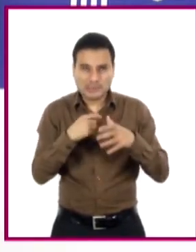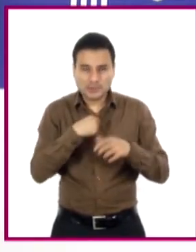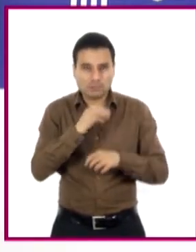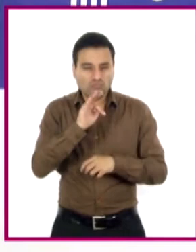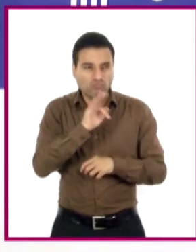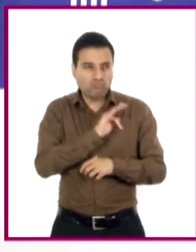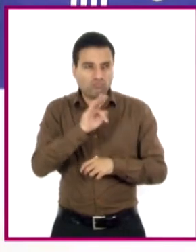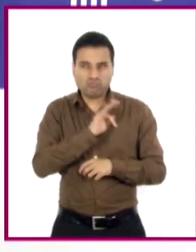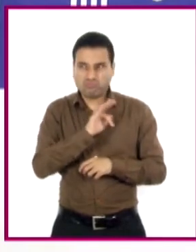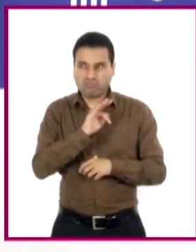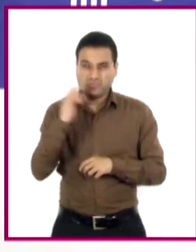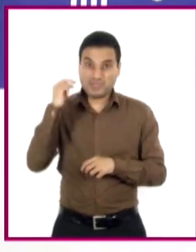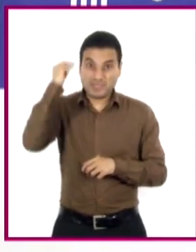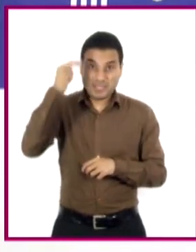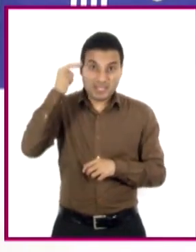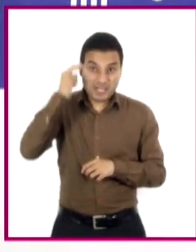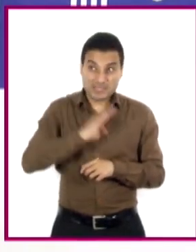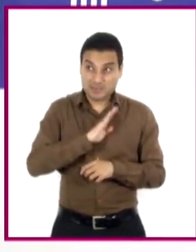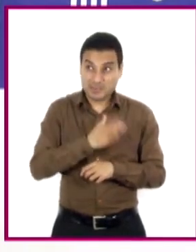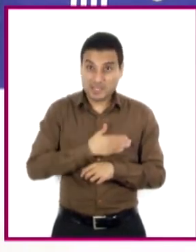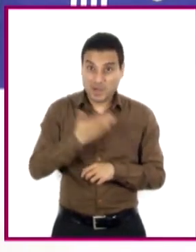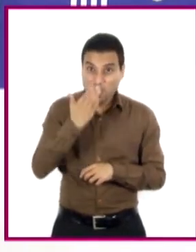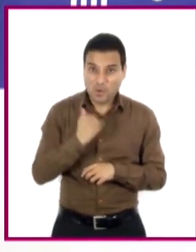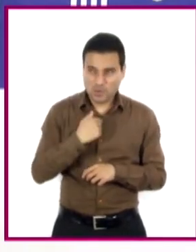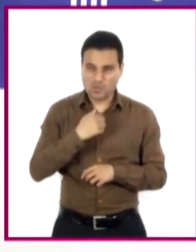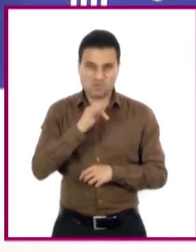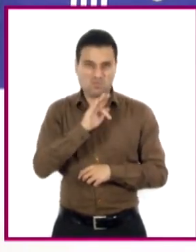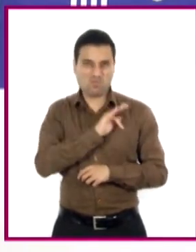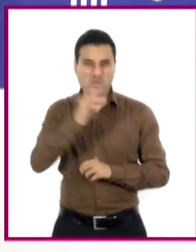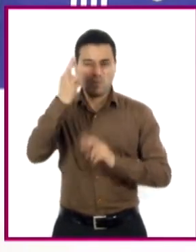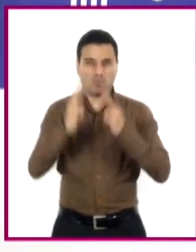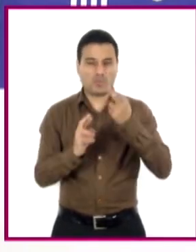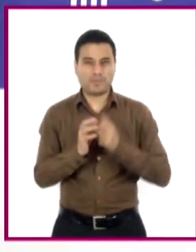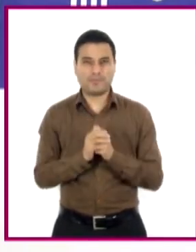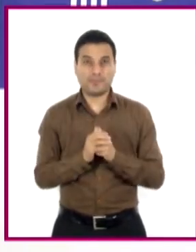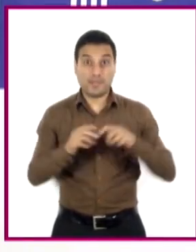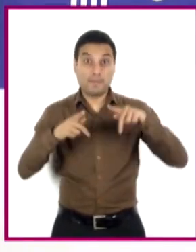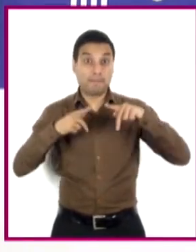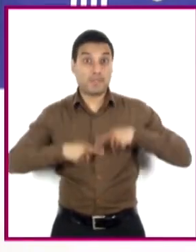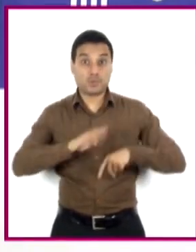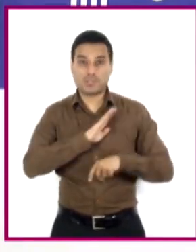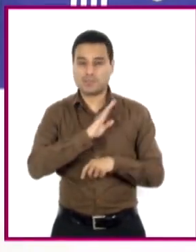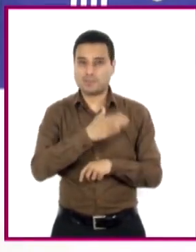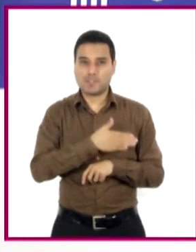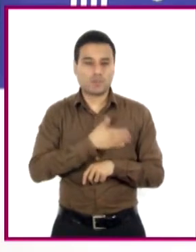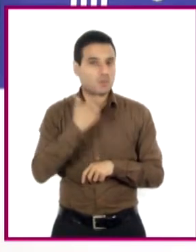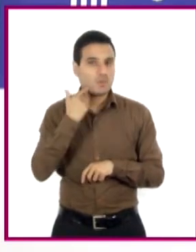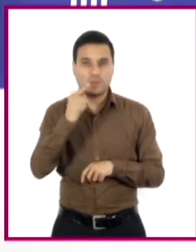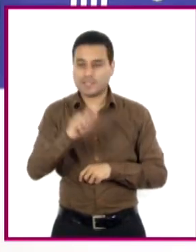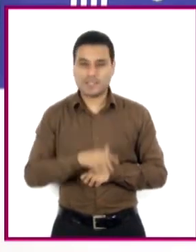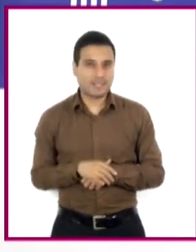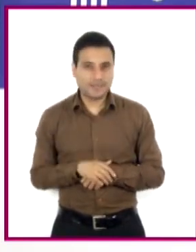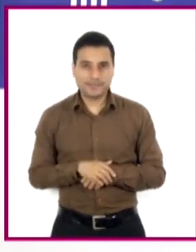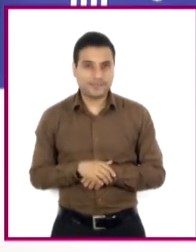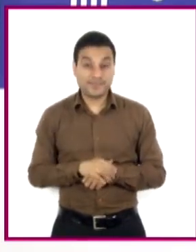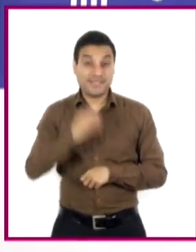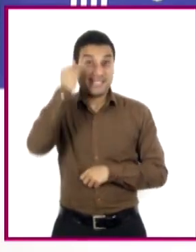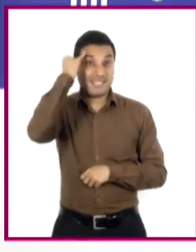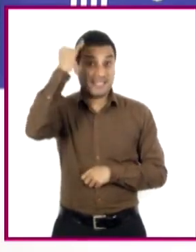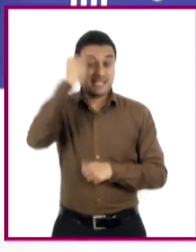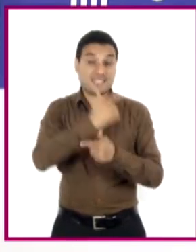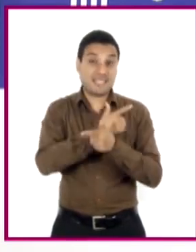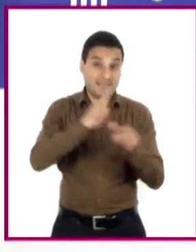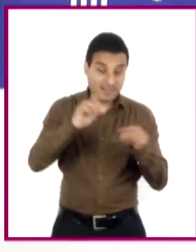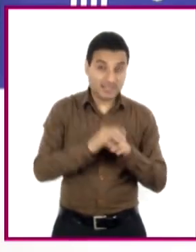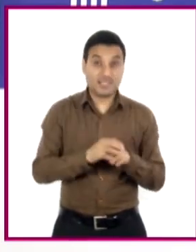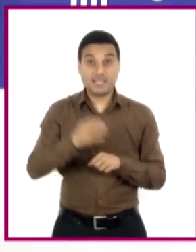todo en ausencia del rey de España, pero los españoles se opusieron. Las ideas liberales, ilustradas